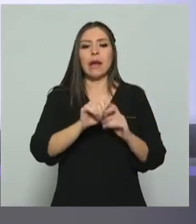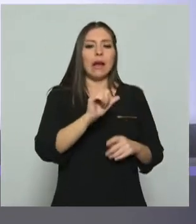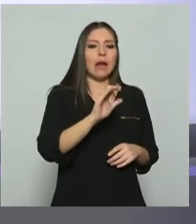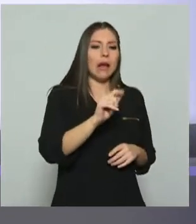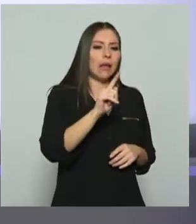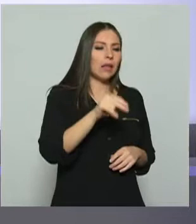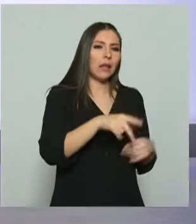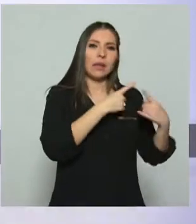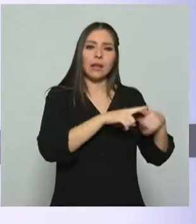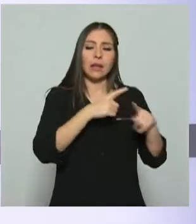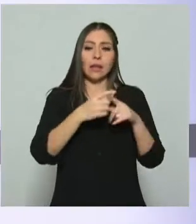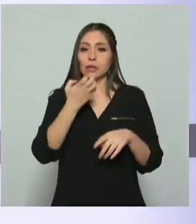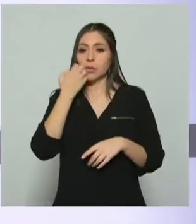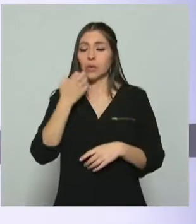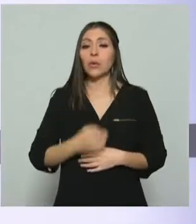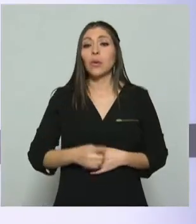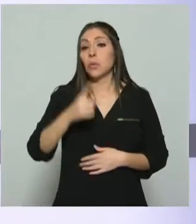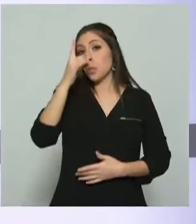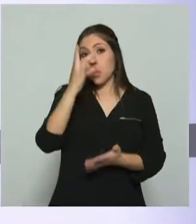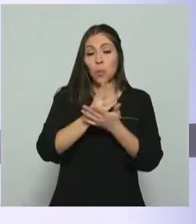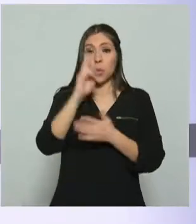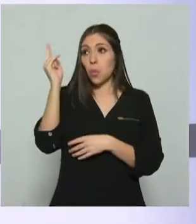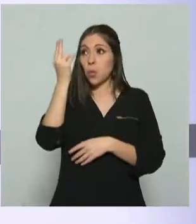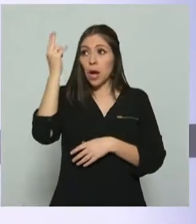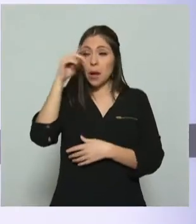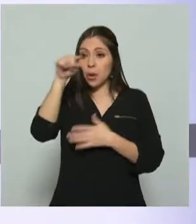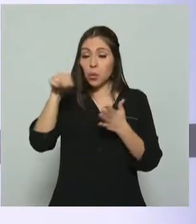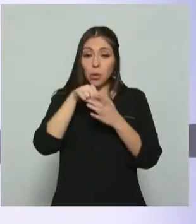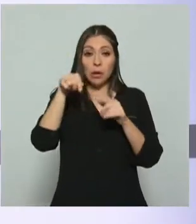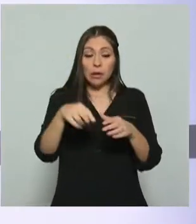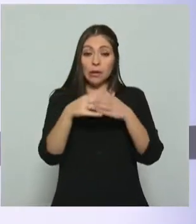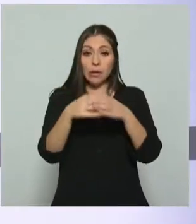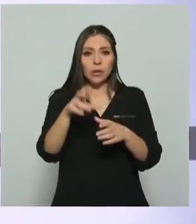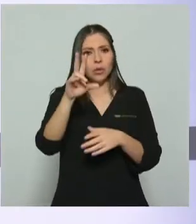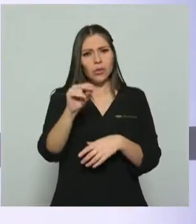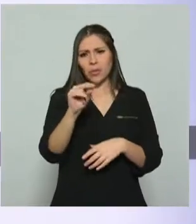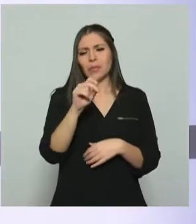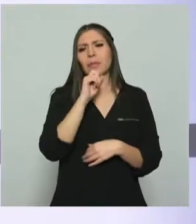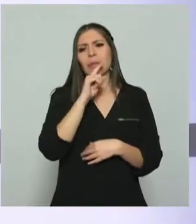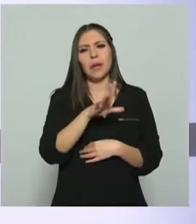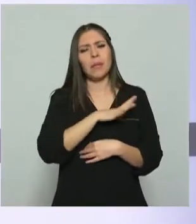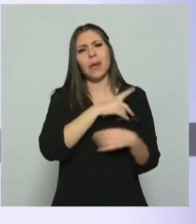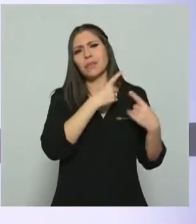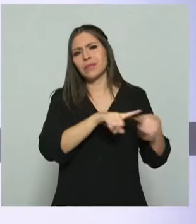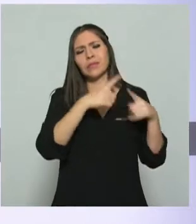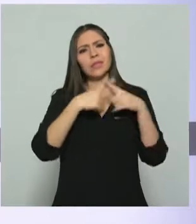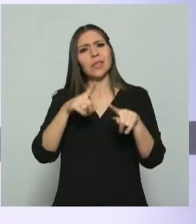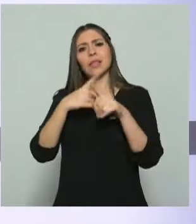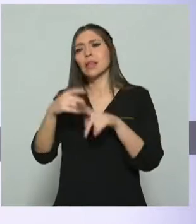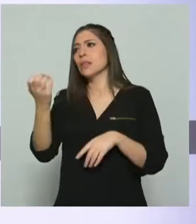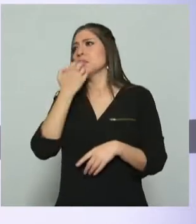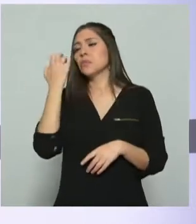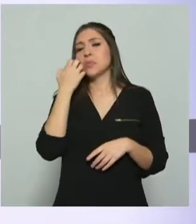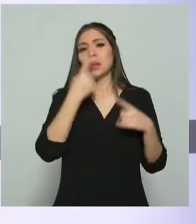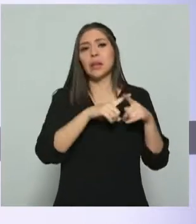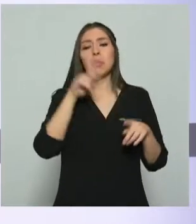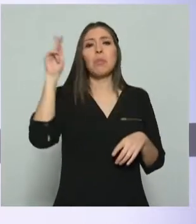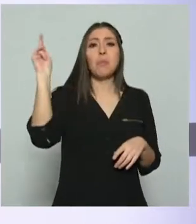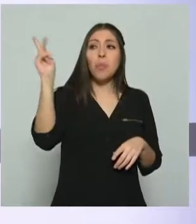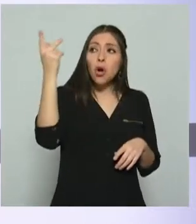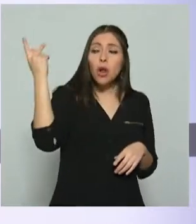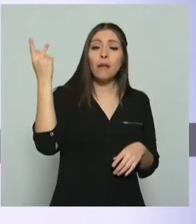No es solamente la Universidad Autónoma de México, me queda totalmente claro, porque tenemos casos en el IPN y en otros muchos lugares. Sin